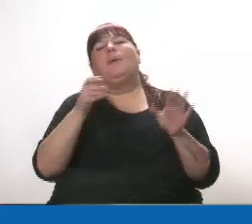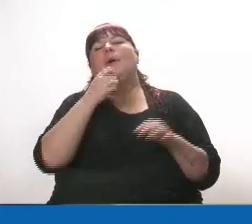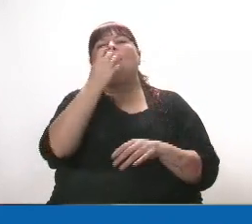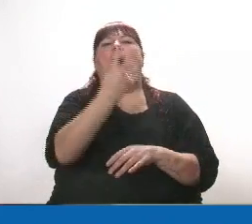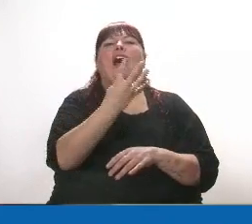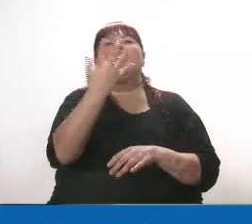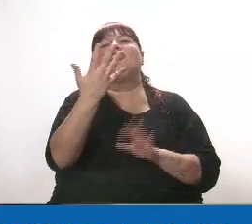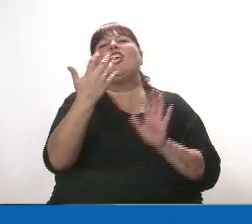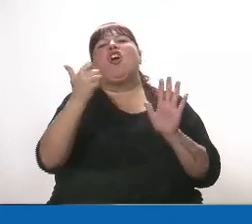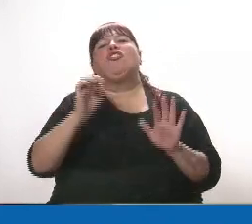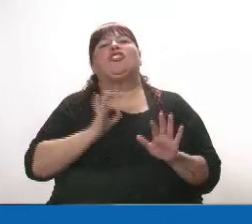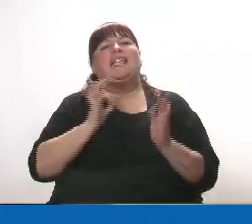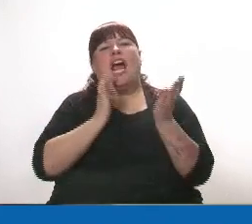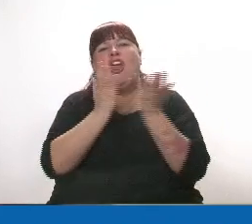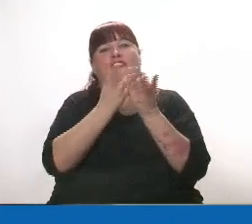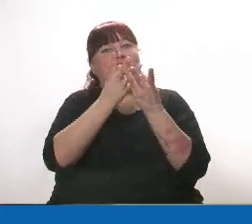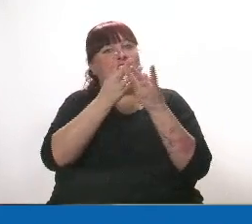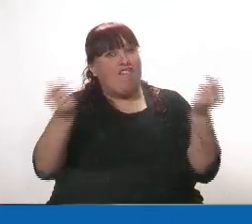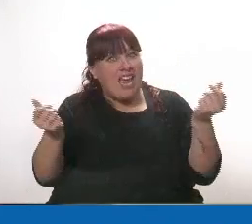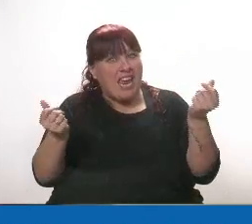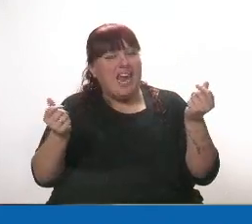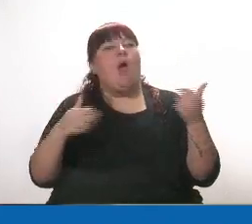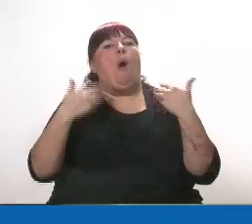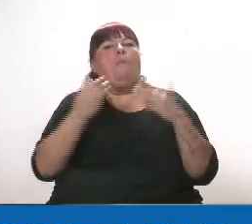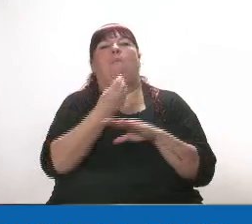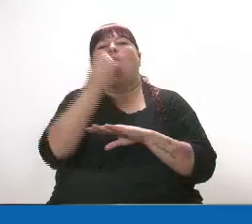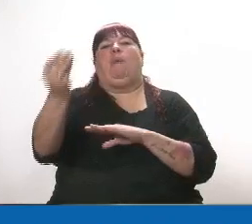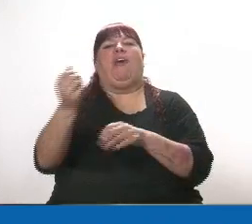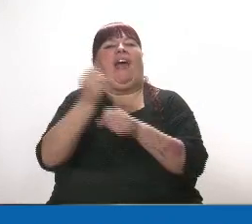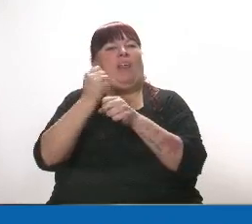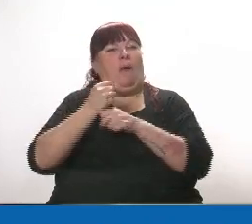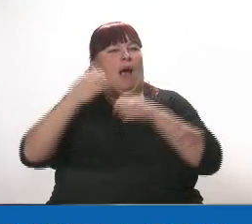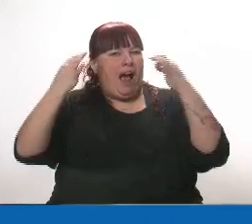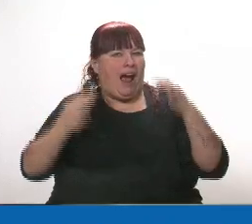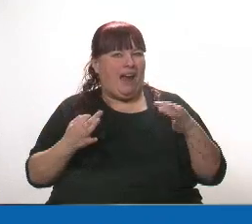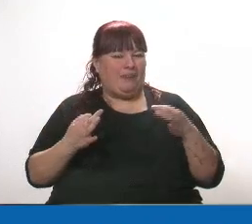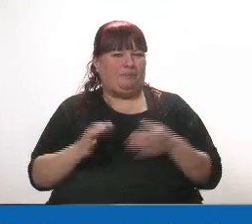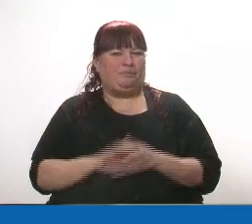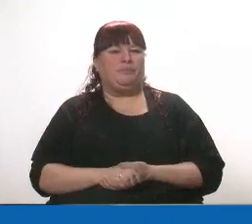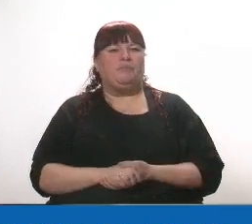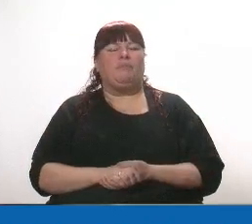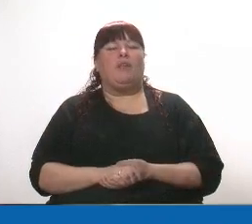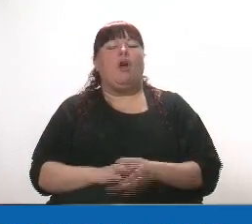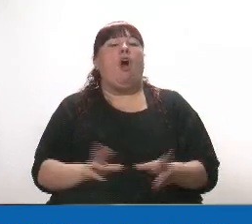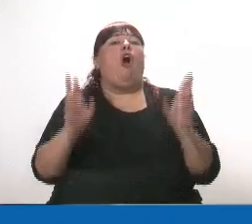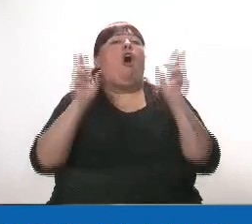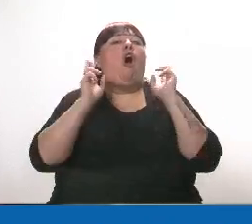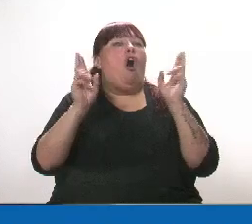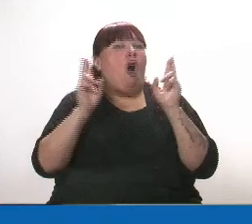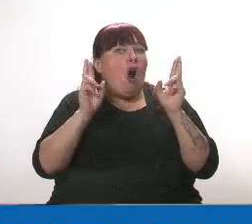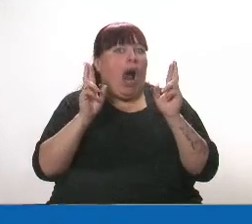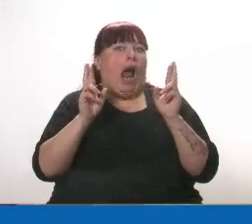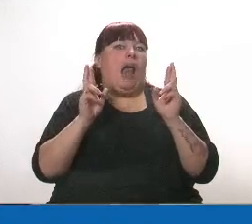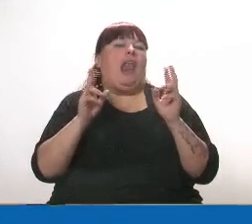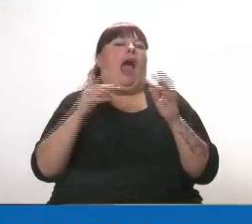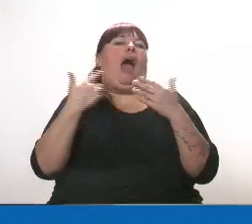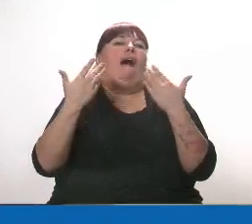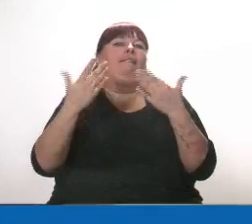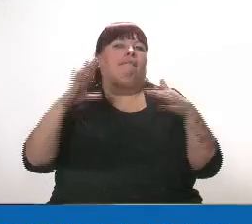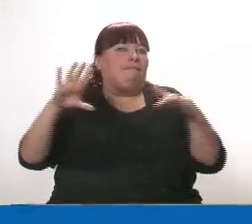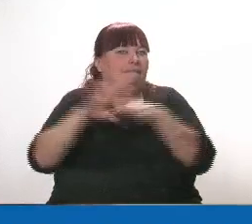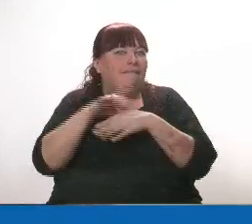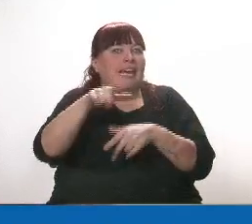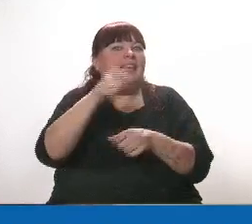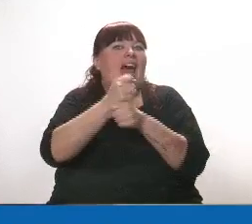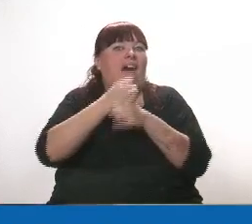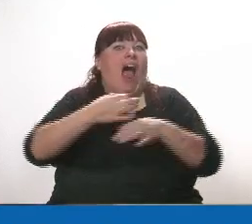5 o 6 años de estudiar y tengan acceso a un trabajo digno que ojalá se Alien los planetas y ese